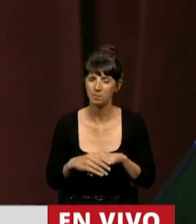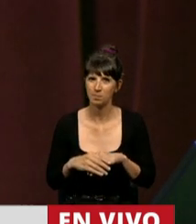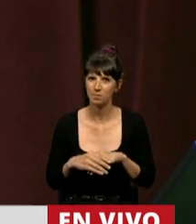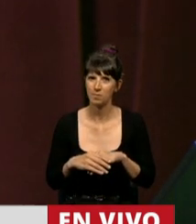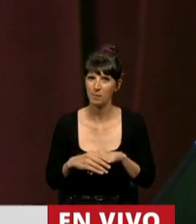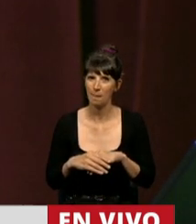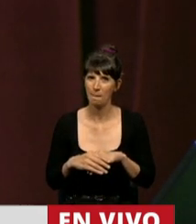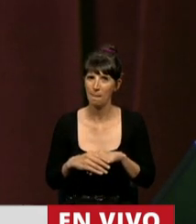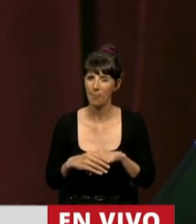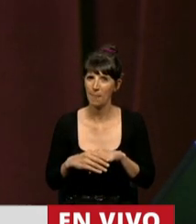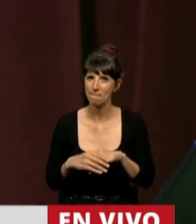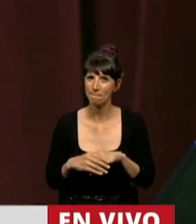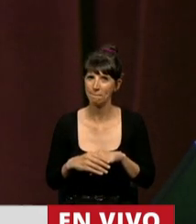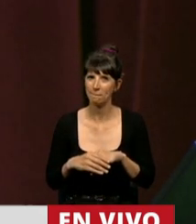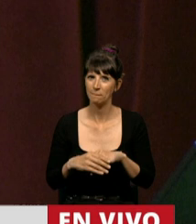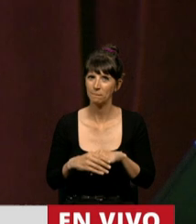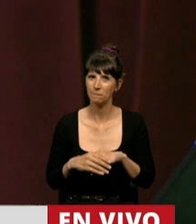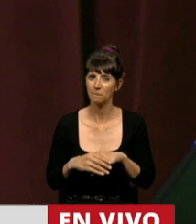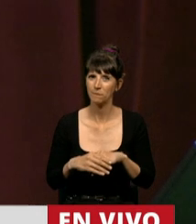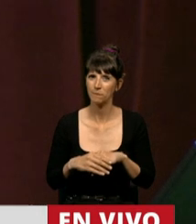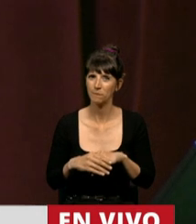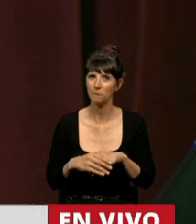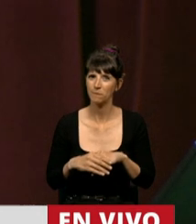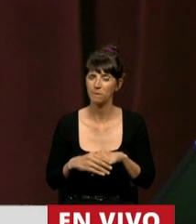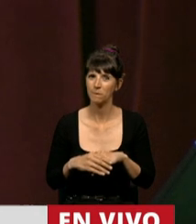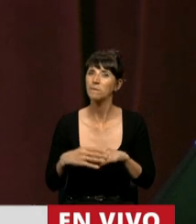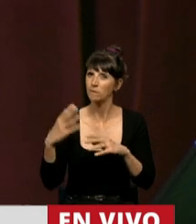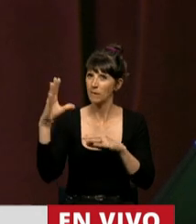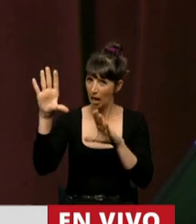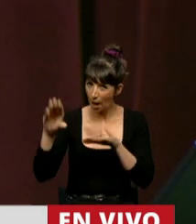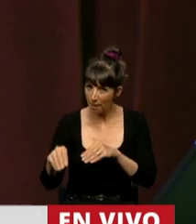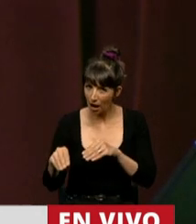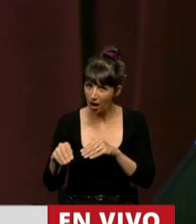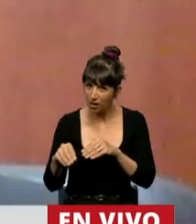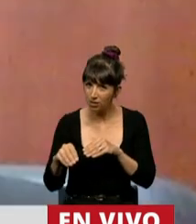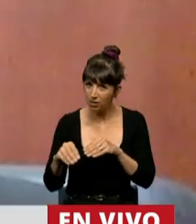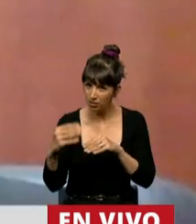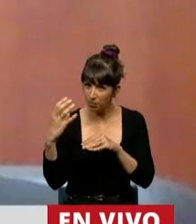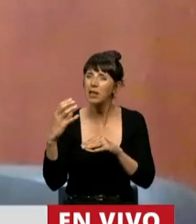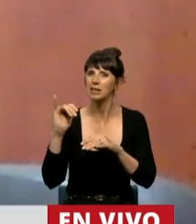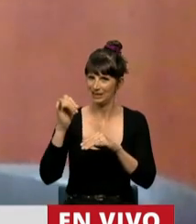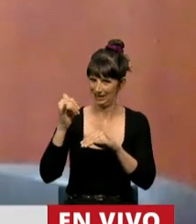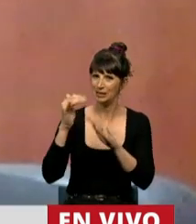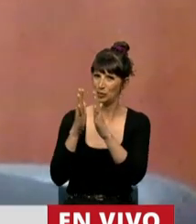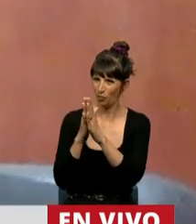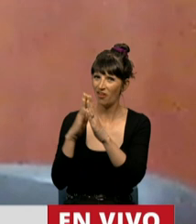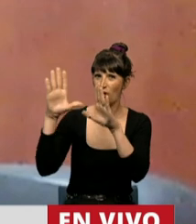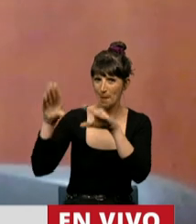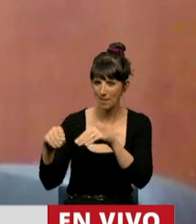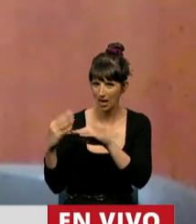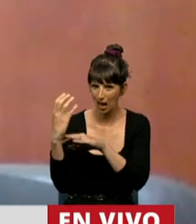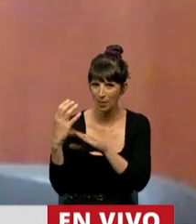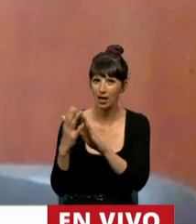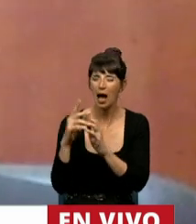apagar la cámara cámara ser apagando la cámara puede ser presidente apague la cámara diputado a ver si mejoramos